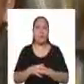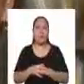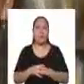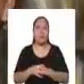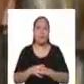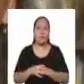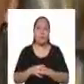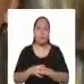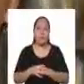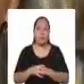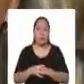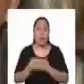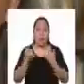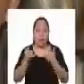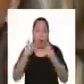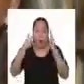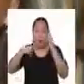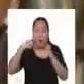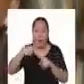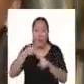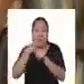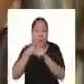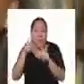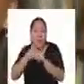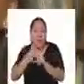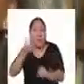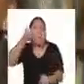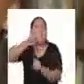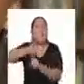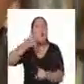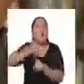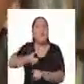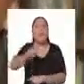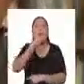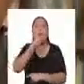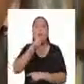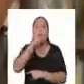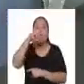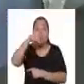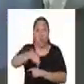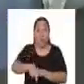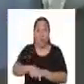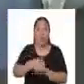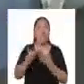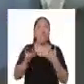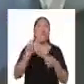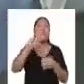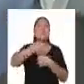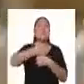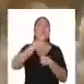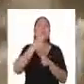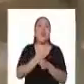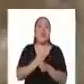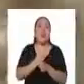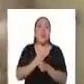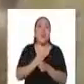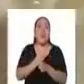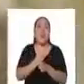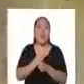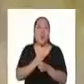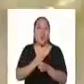como lo que distingue nuestra gastronomía se creó, se innovó, no en las